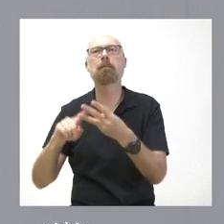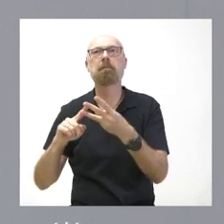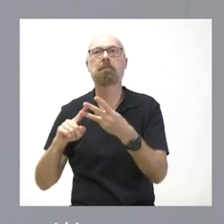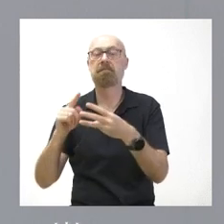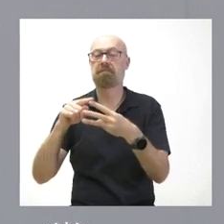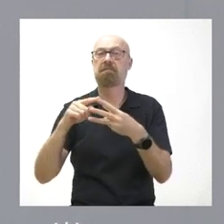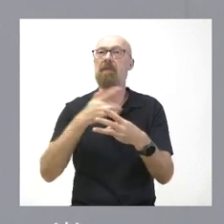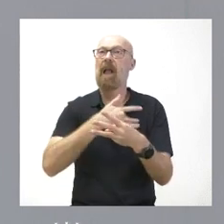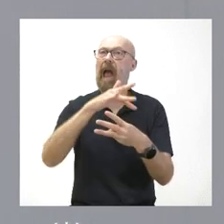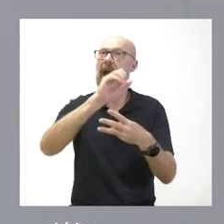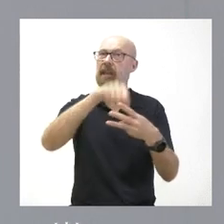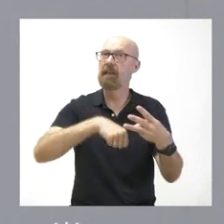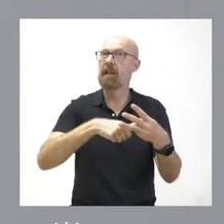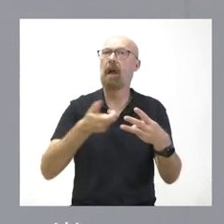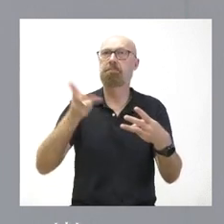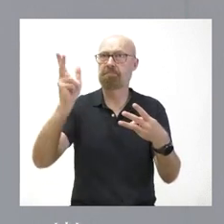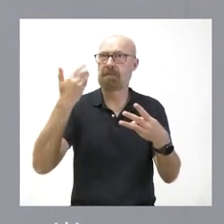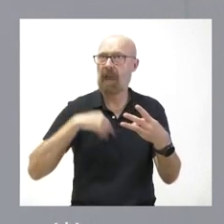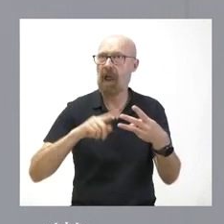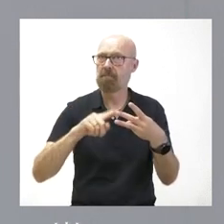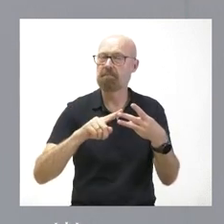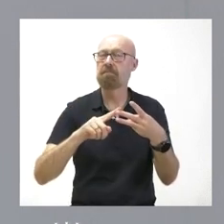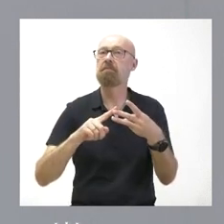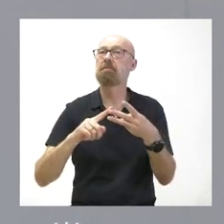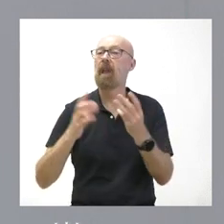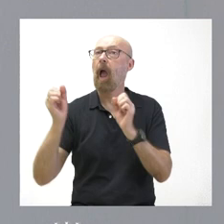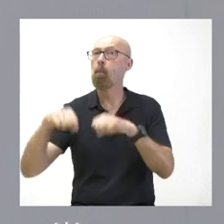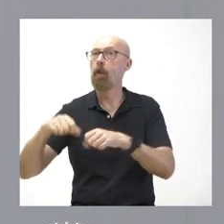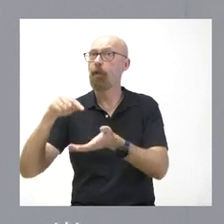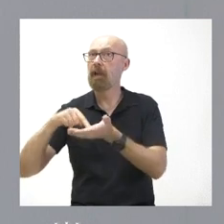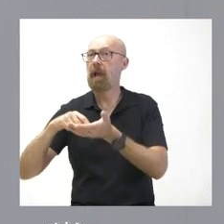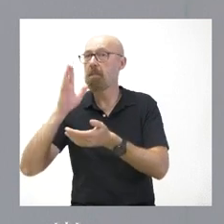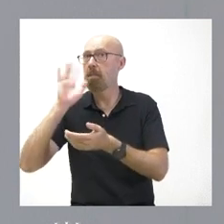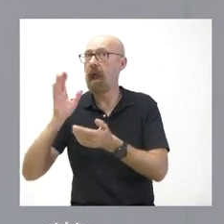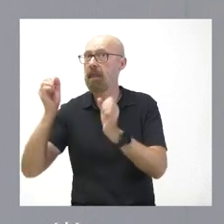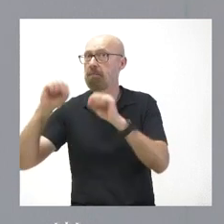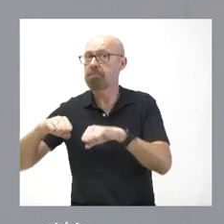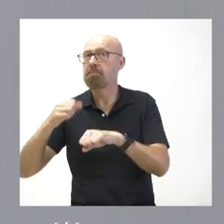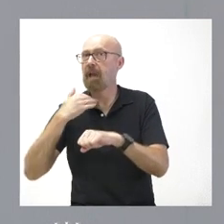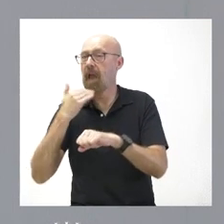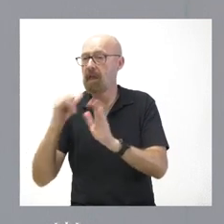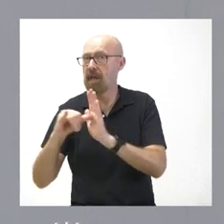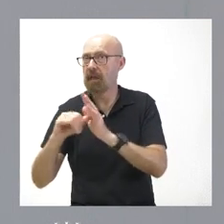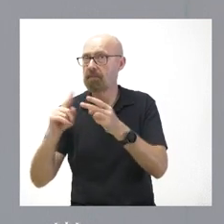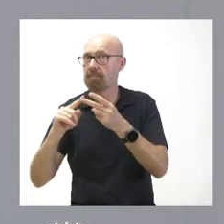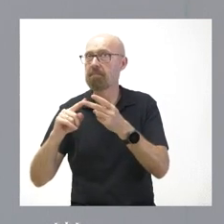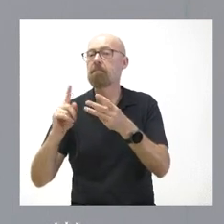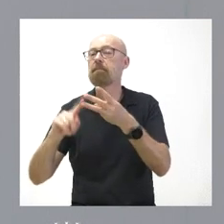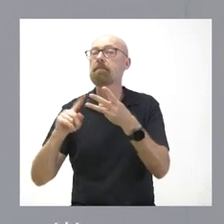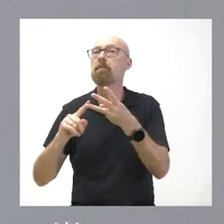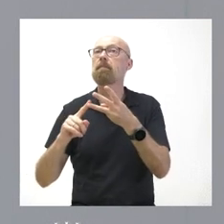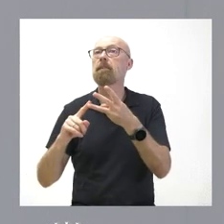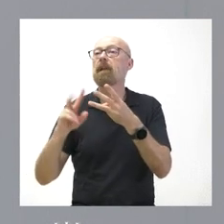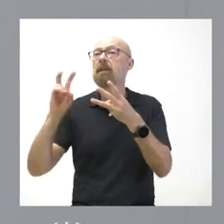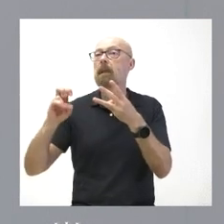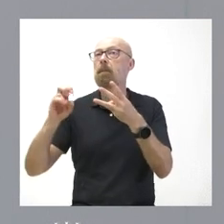la concedió Pedro Sánchez El pacto fiscal parece que también está por concederlo y Queremos saber cuál es la opinión sobre el